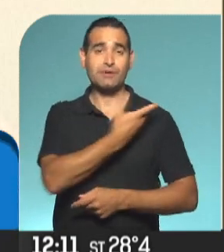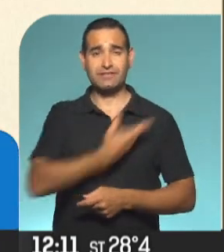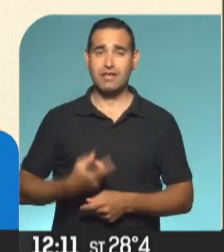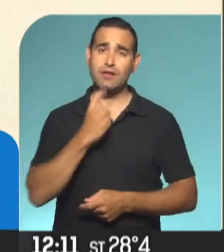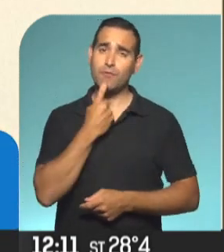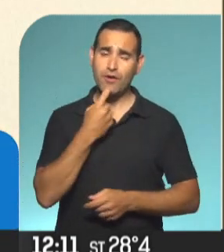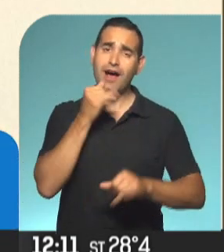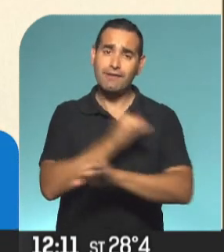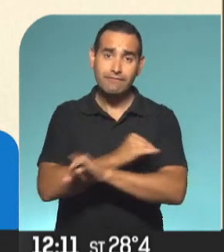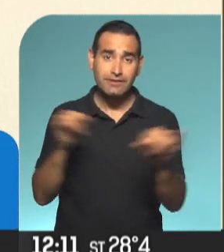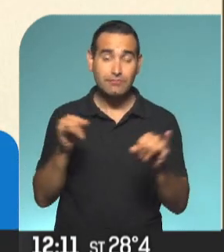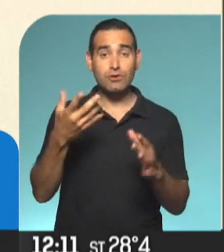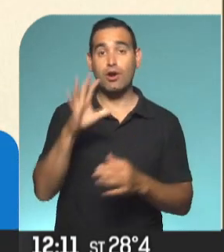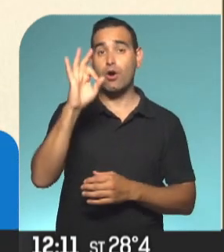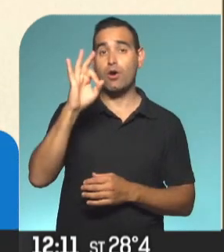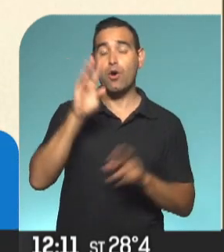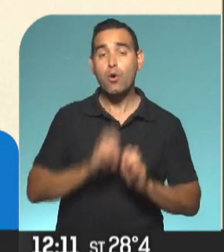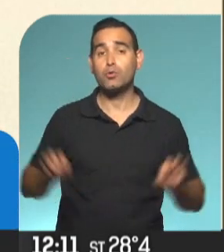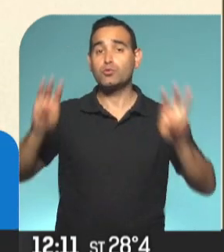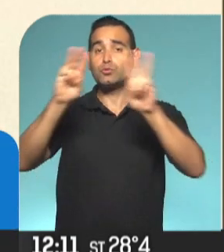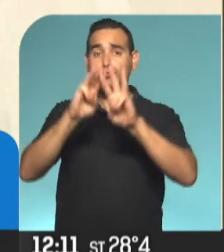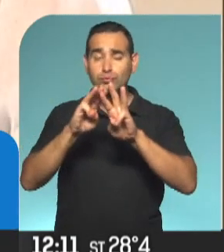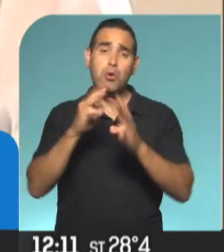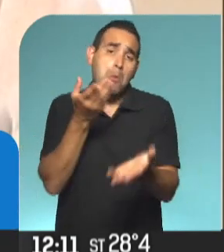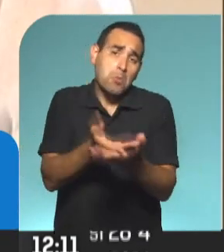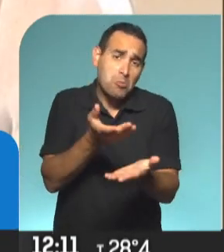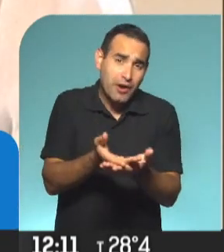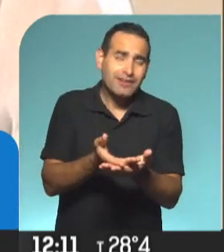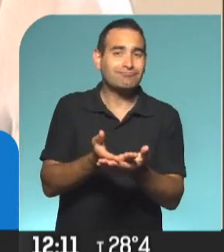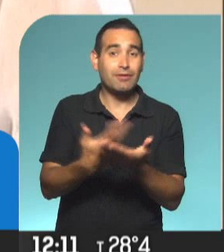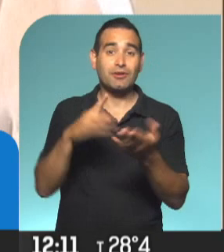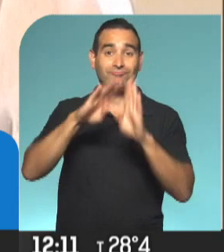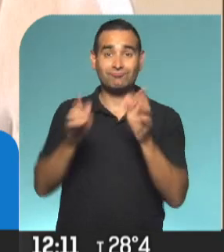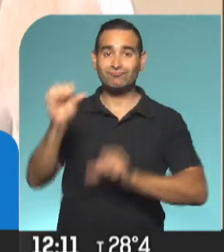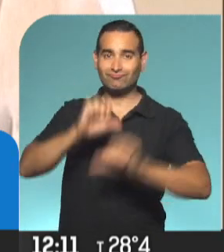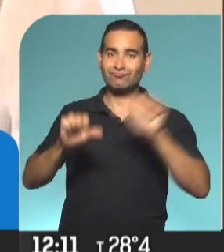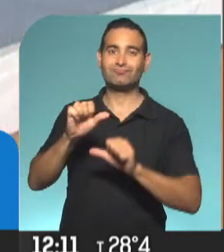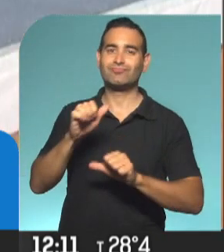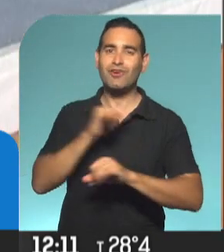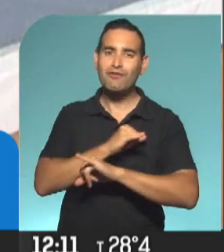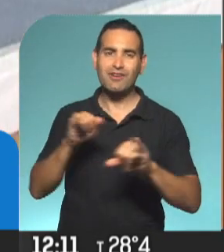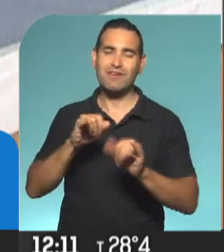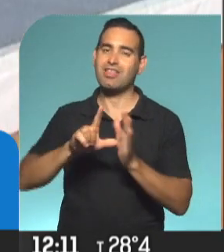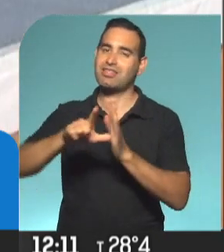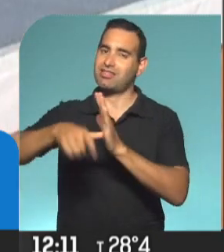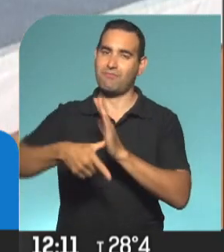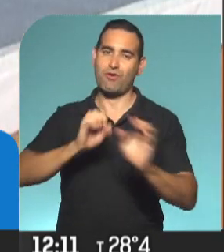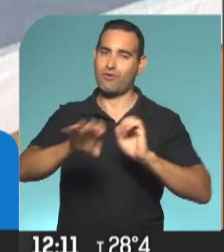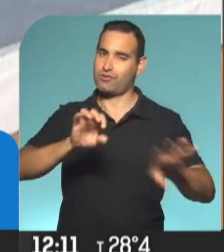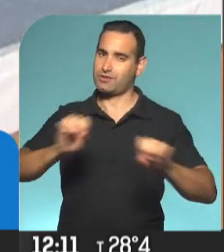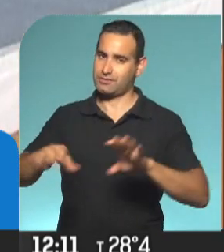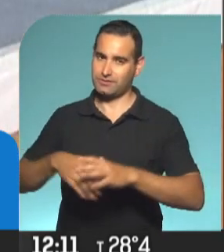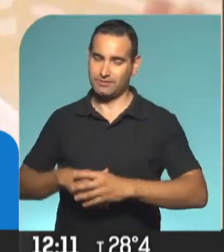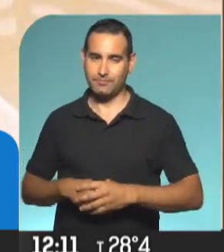López Obrador después de que Naciones Unidas hiciera esa propuesta y de que la farmacéutica confirmara demoras en la